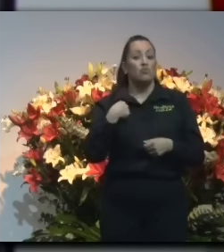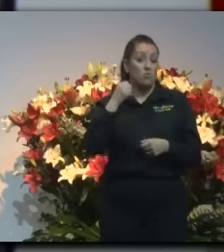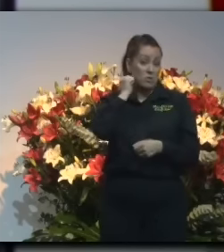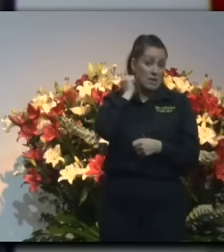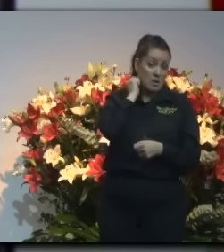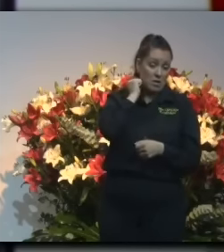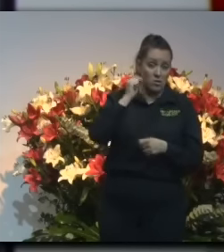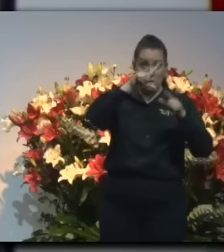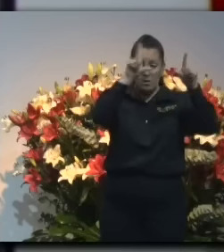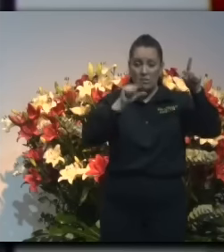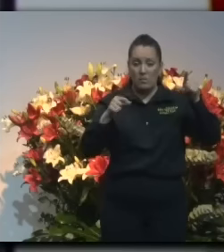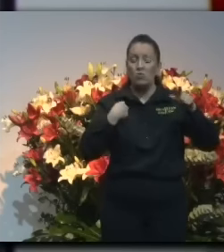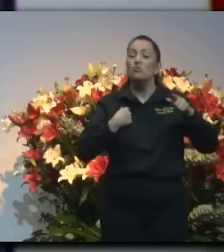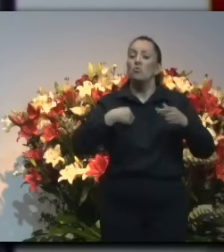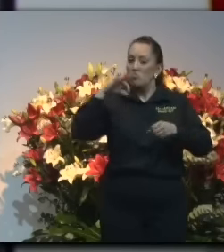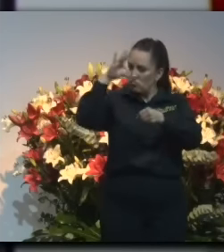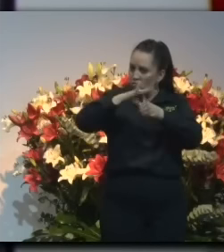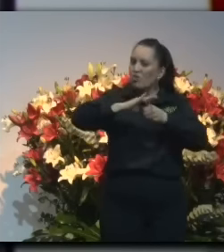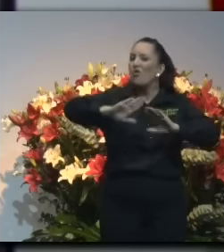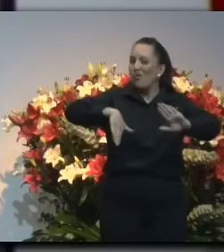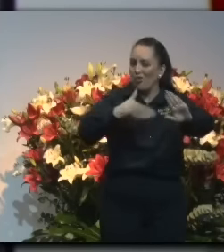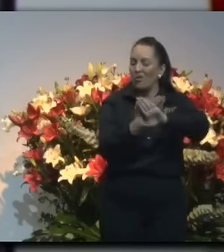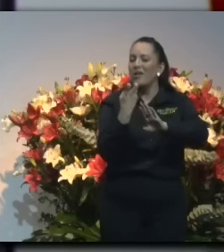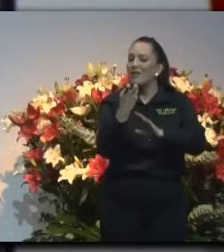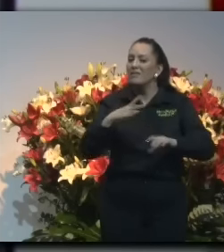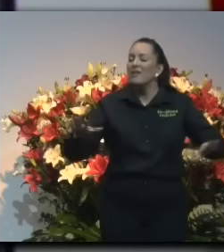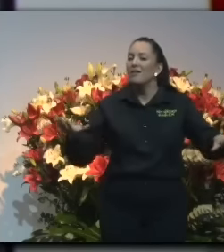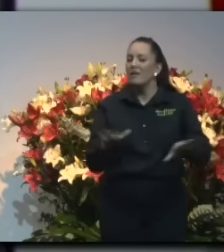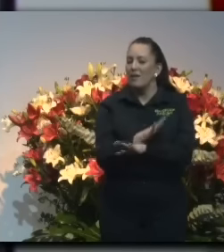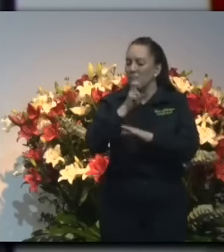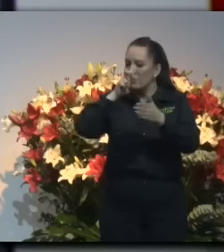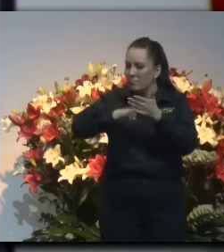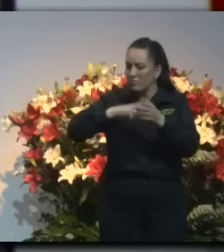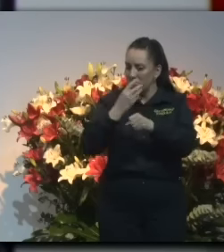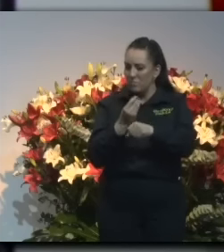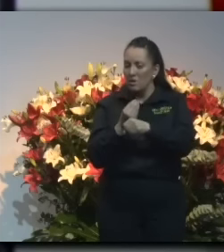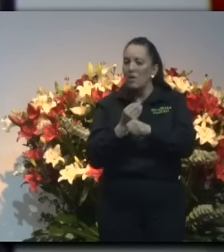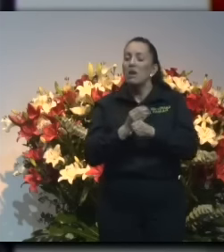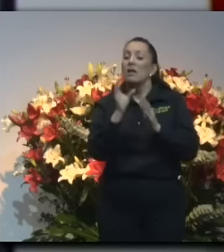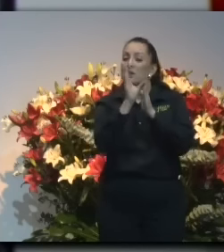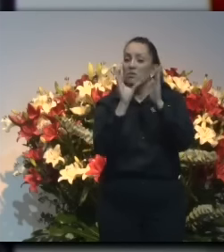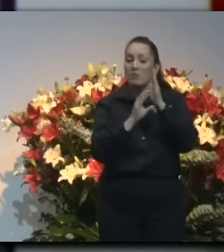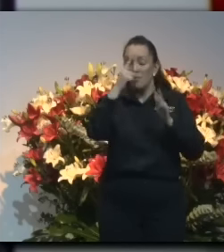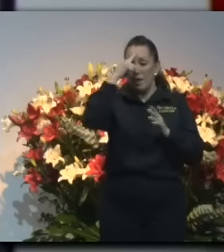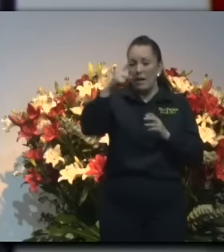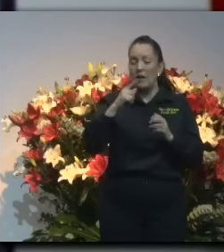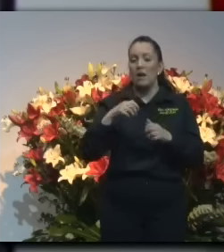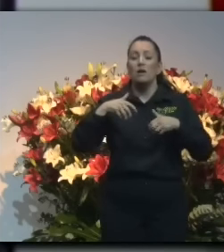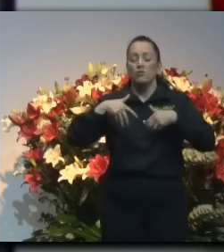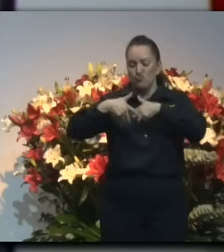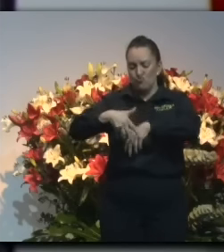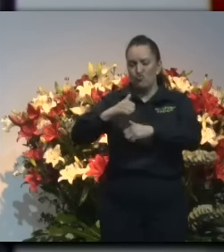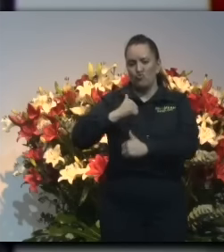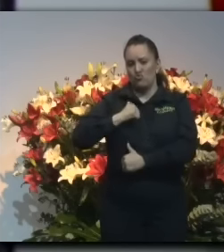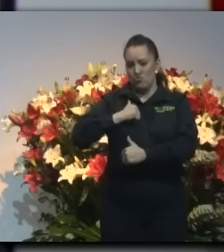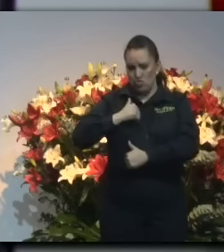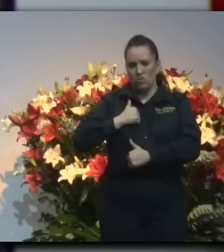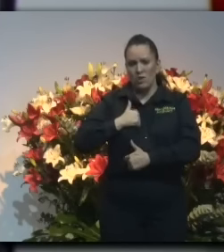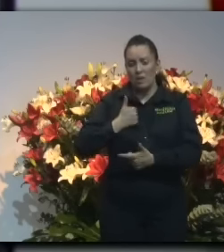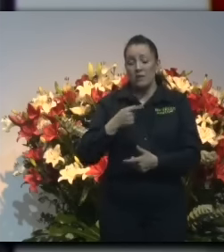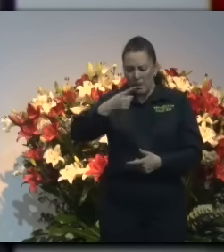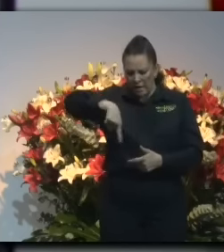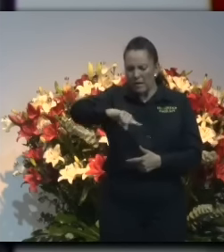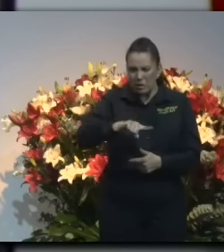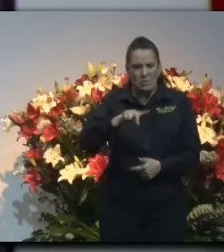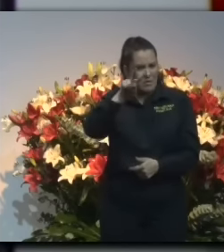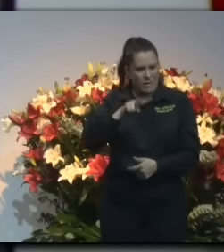en contra de estas reformas a la Constitución para que el ejército pues pudiera estar a cargo